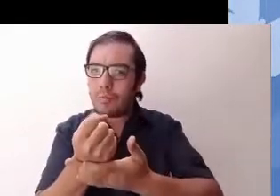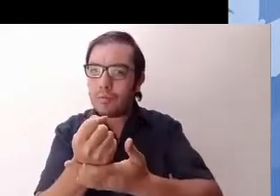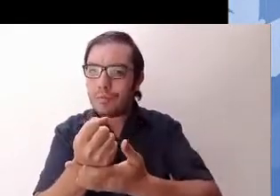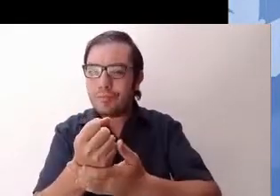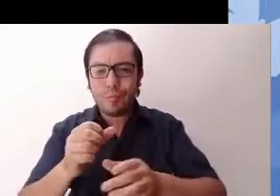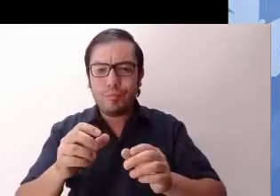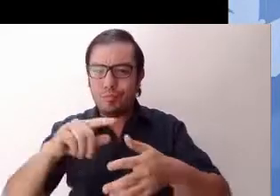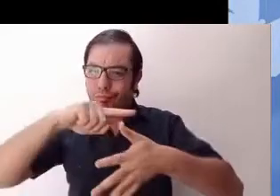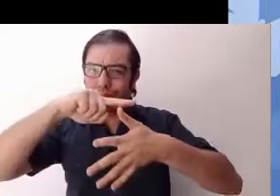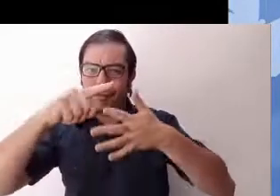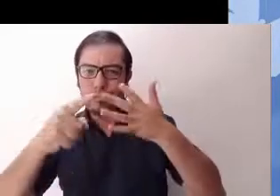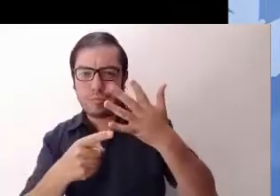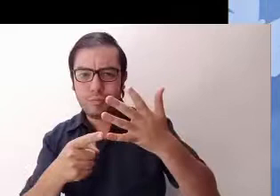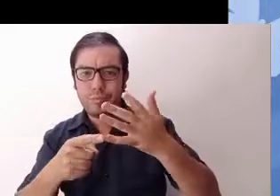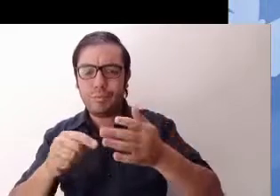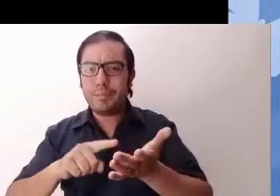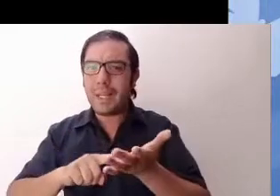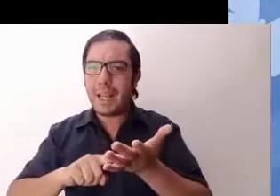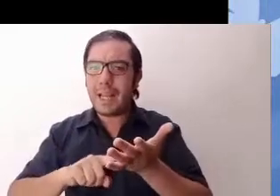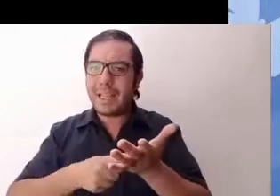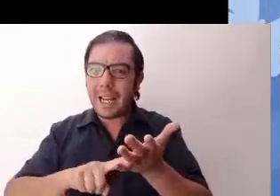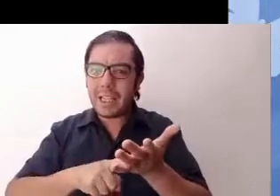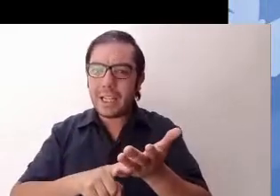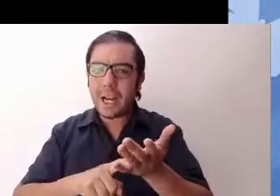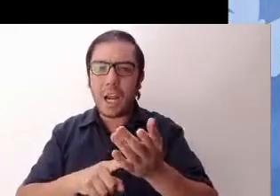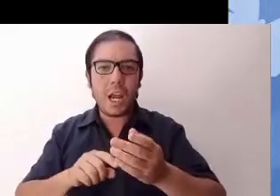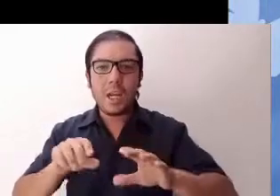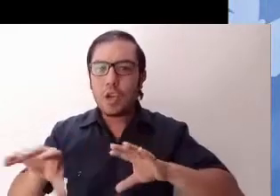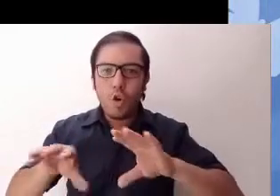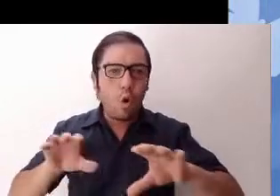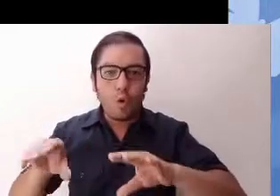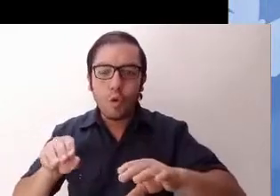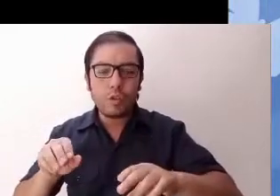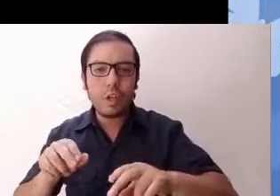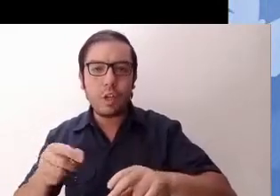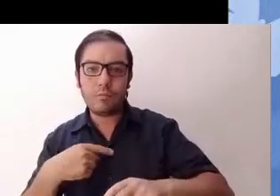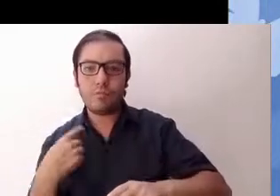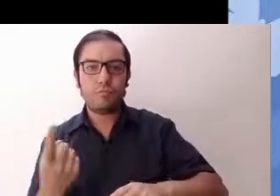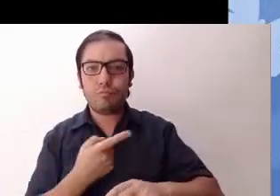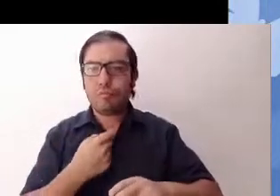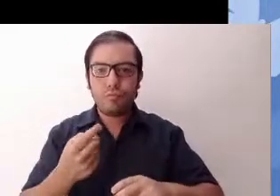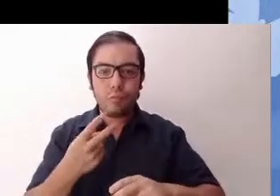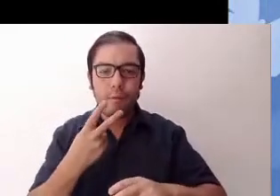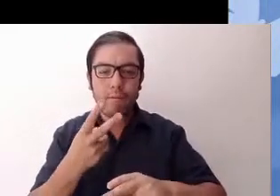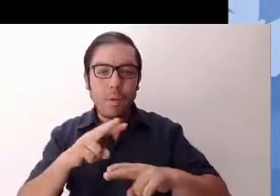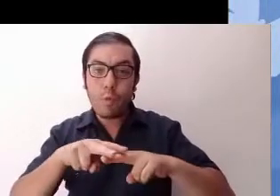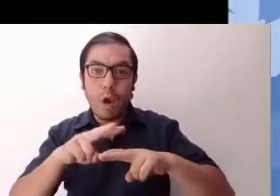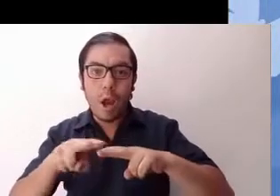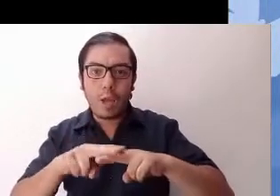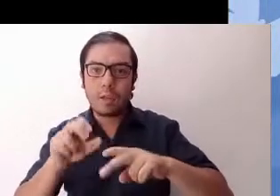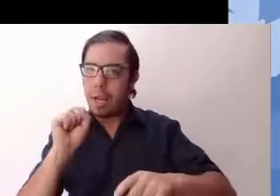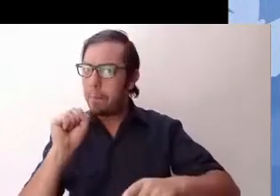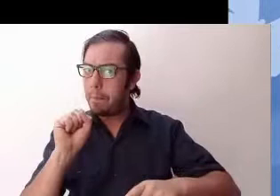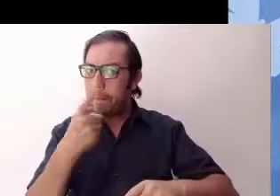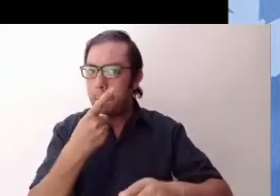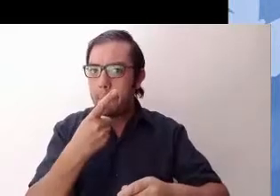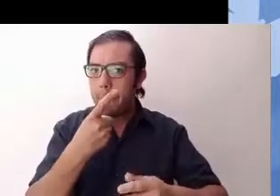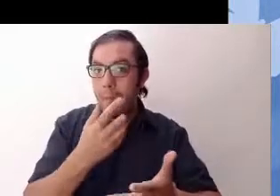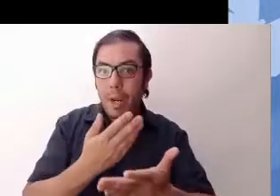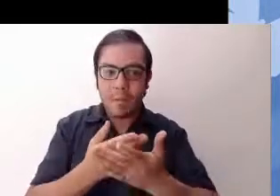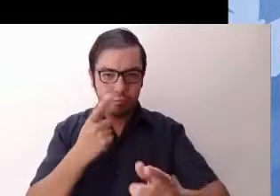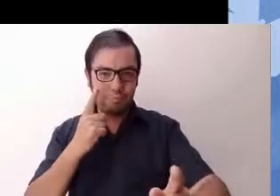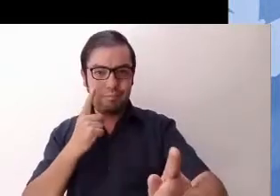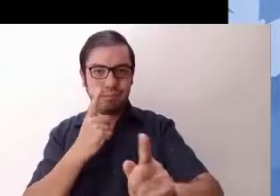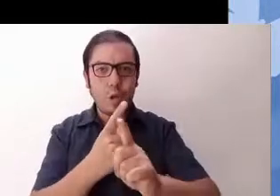de técnicas y acciones que nosotros vamos a desempeñar de primera manera en el caso de encontrarnos con